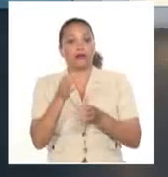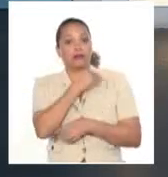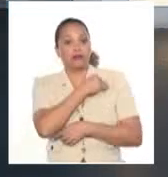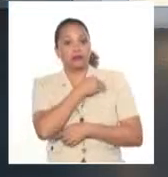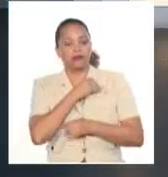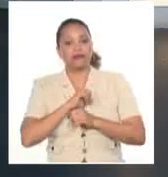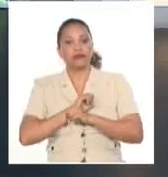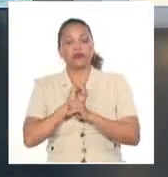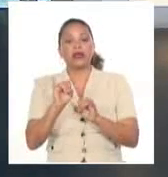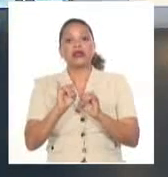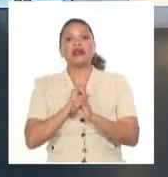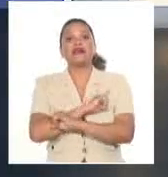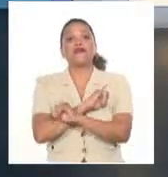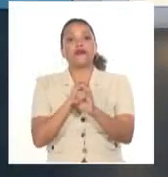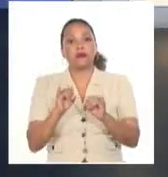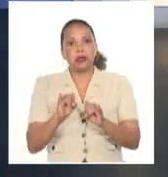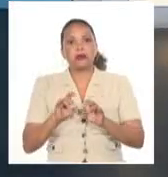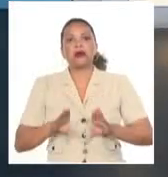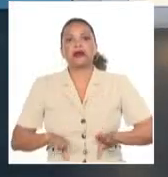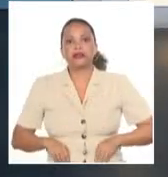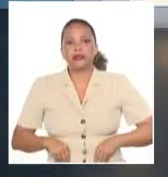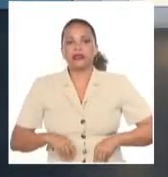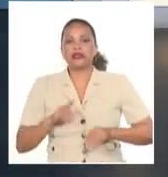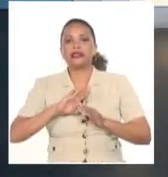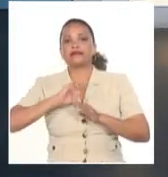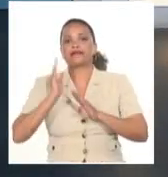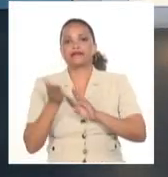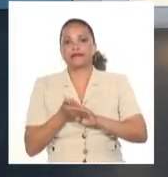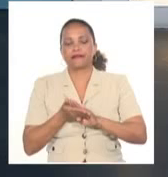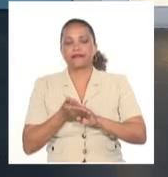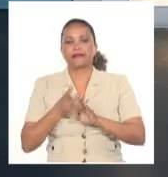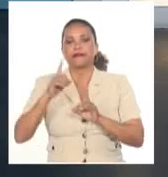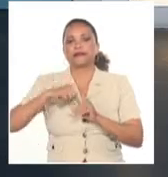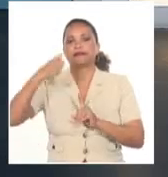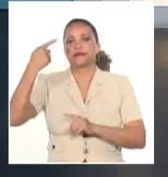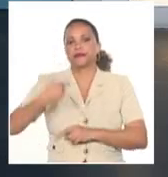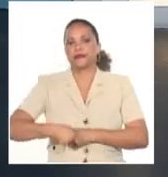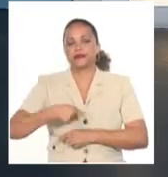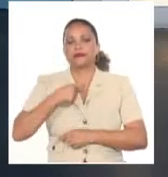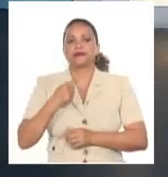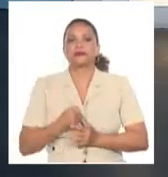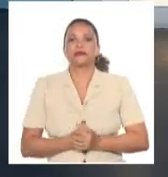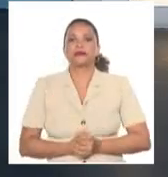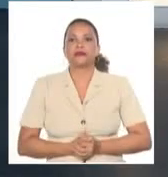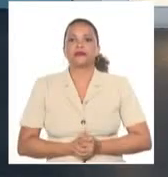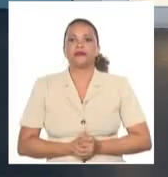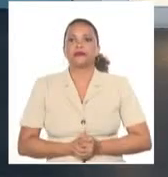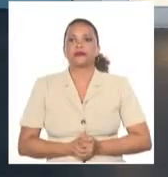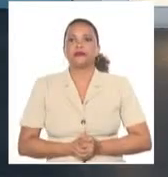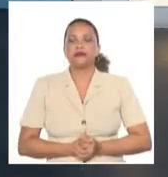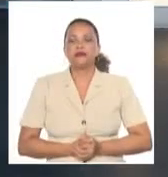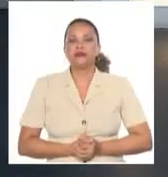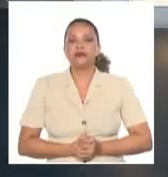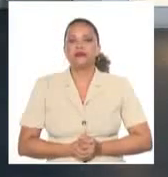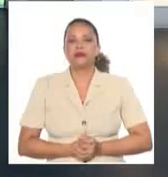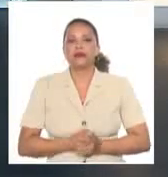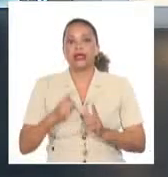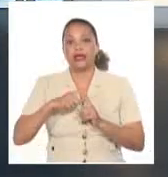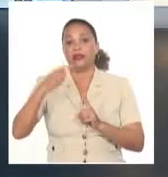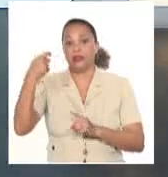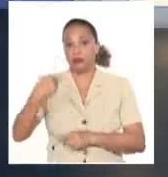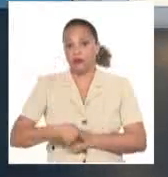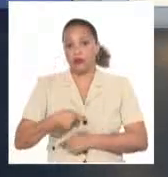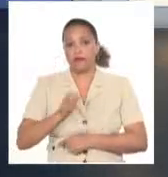que acatarán la sentencia de la Sala Electoral del Tribunal Supremo de Justicia. La víspera, este Tribunal Supremo de